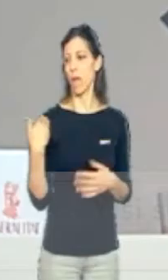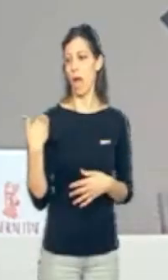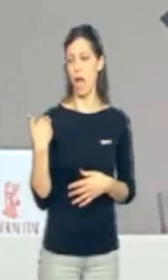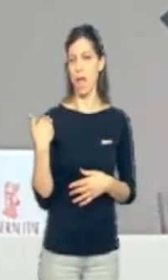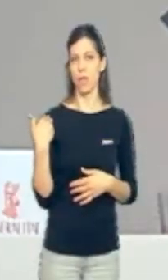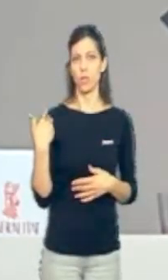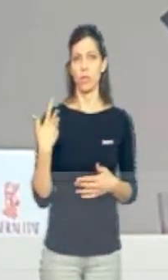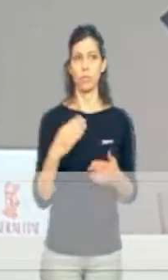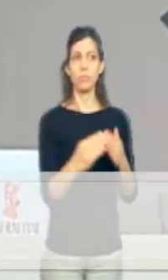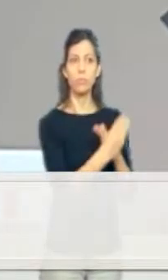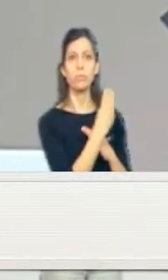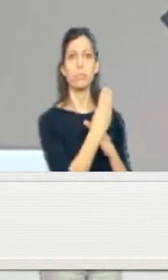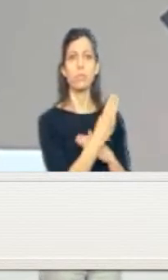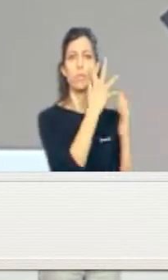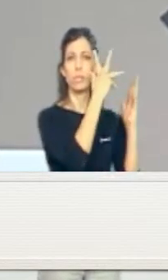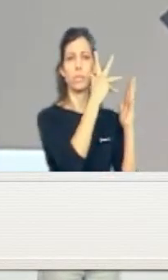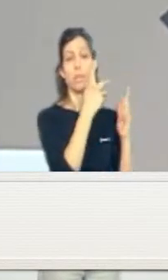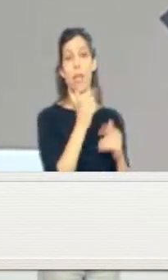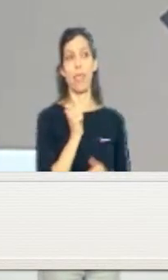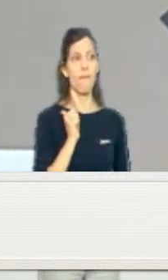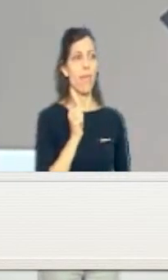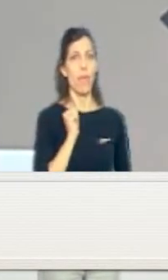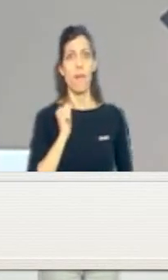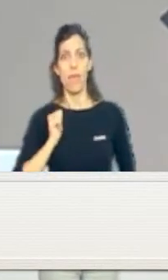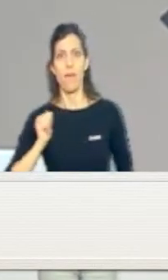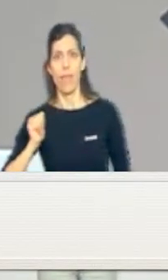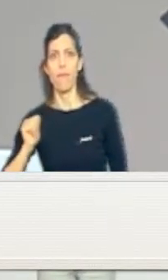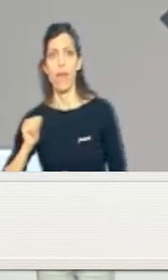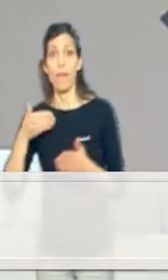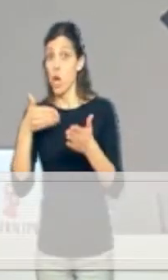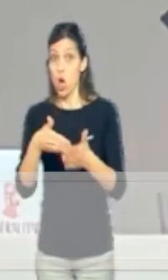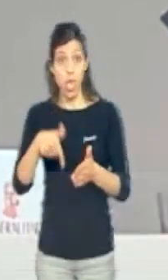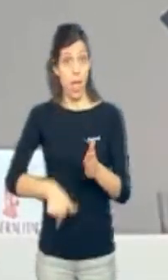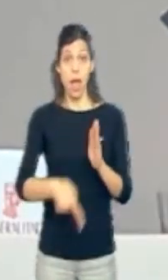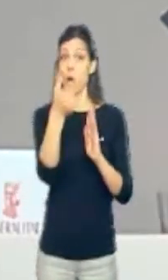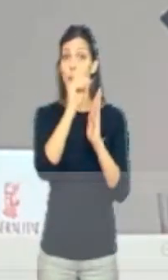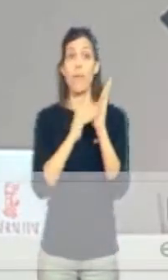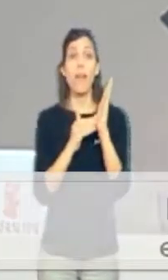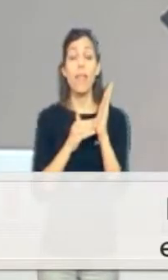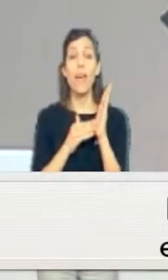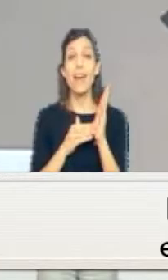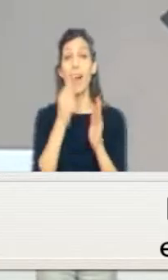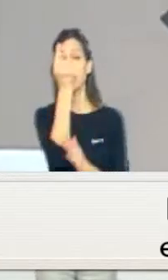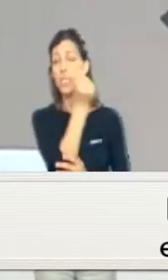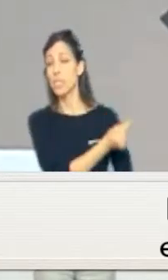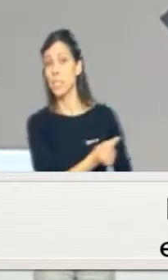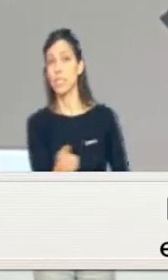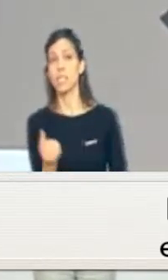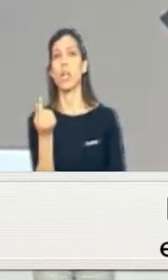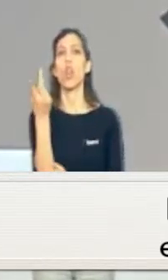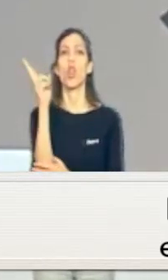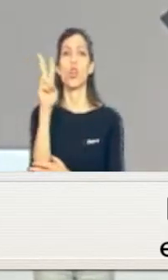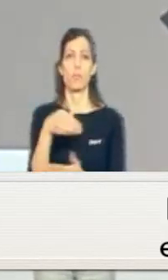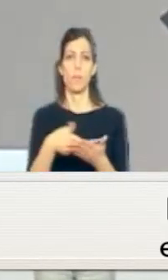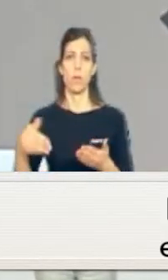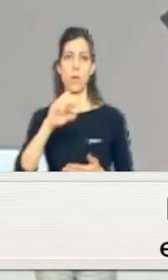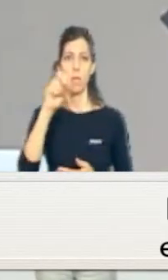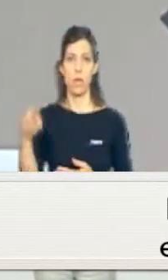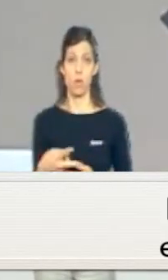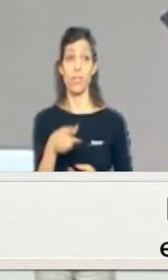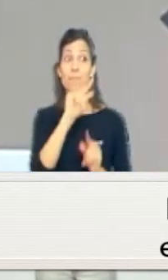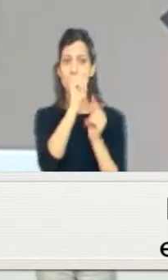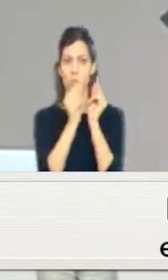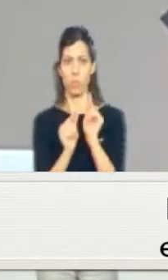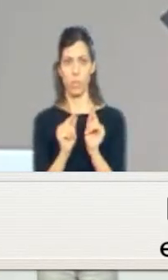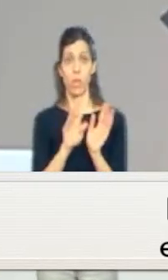últimos años son más de dos mil millones de euros que no han arribat a esta comunidad en el presupuesto que después de más de la